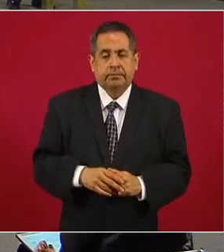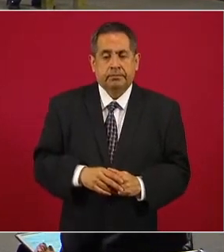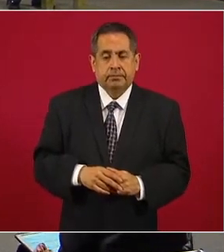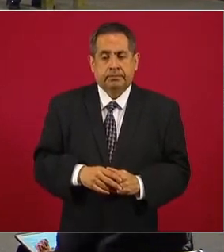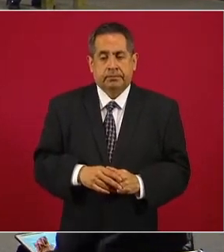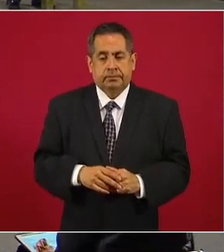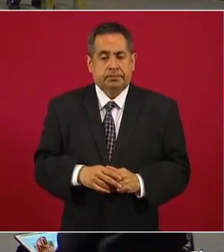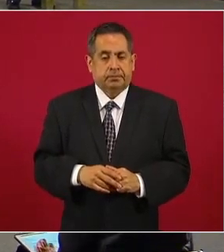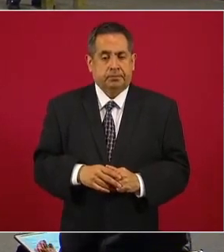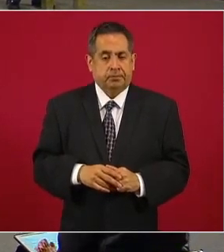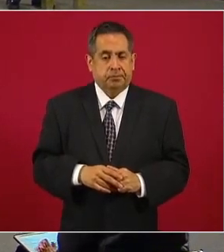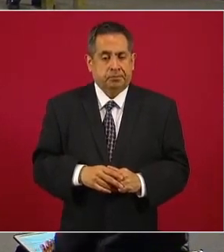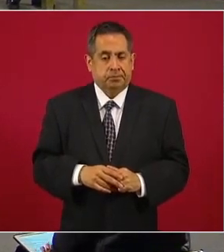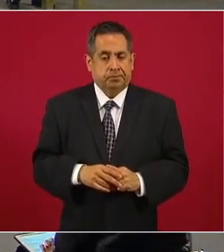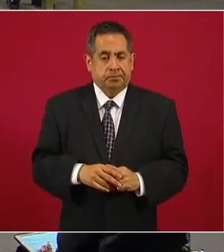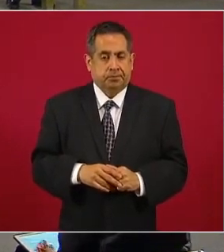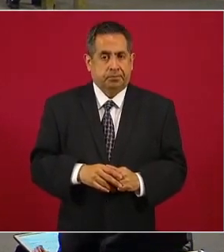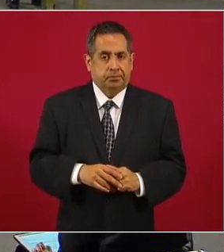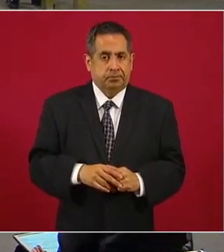Vamos